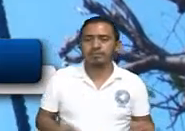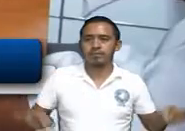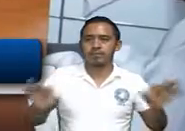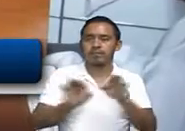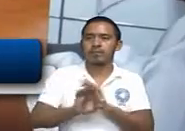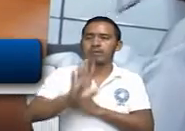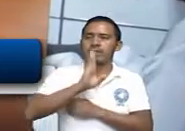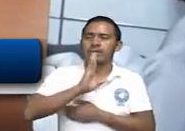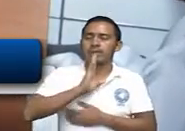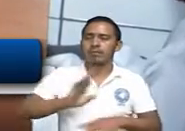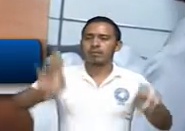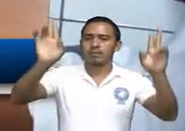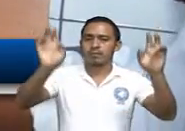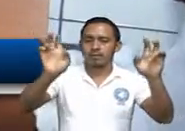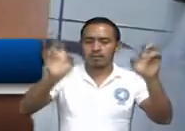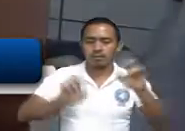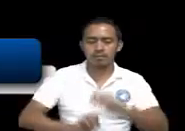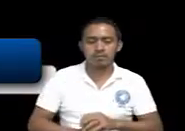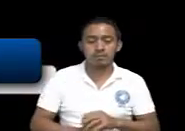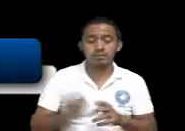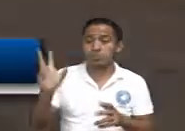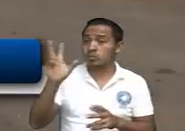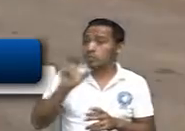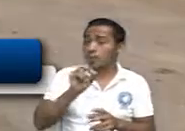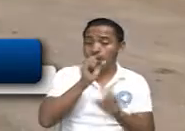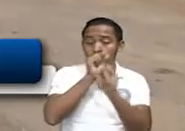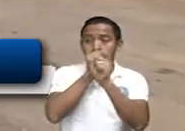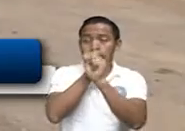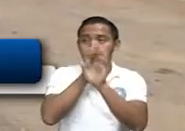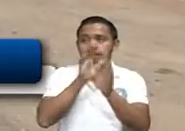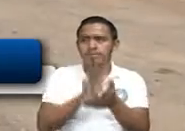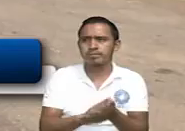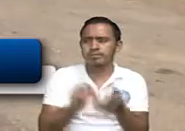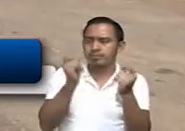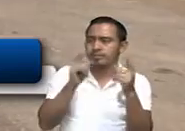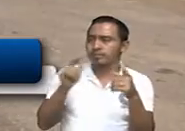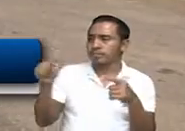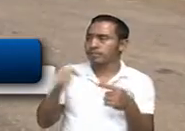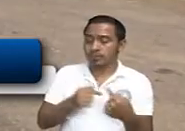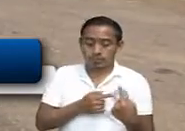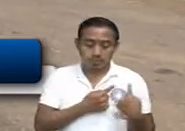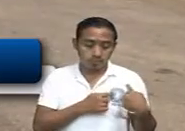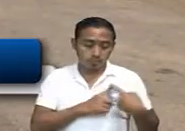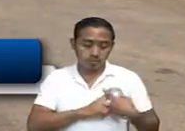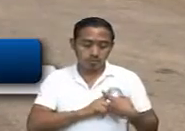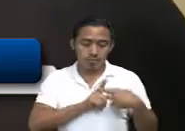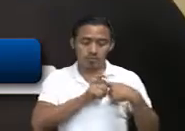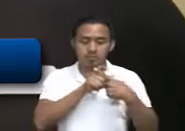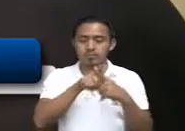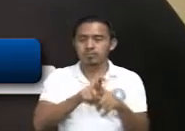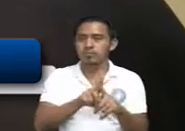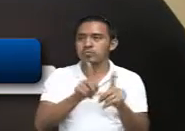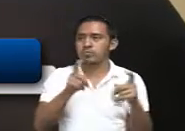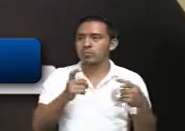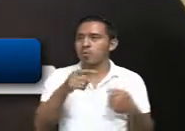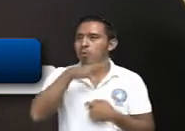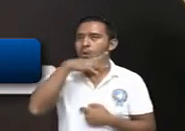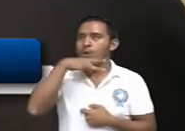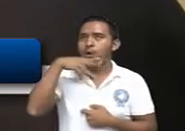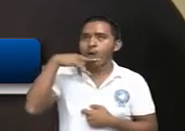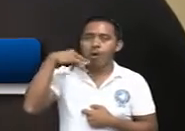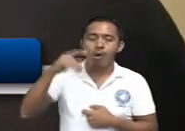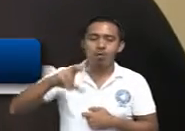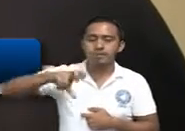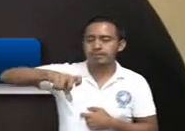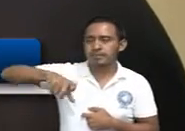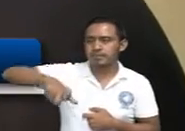es plantearlo y no negar lo que está pasando. Me llama mucho la atención su lacito color naranja. ¿Qué